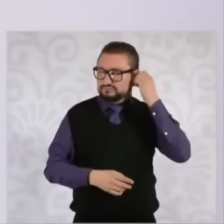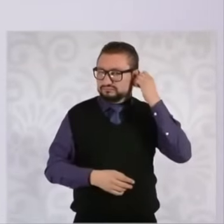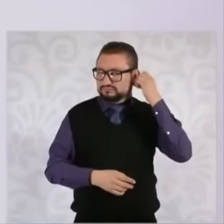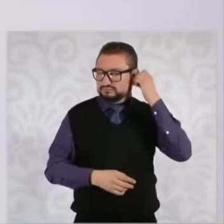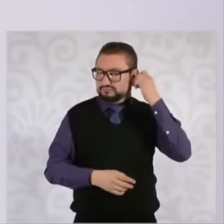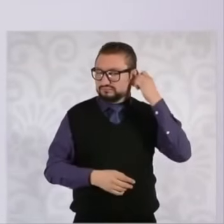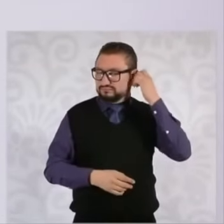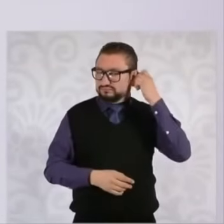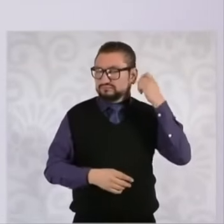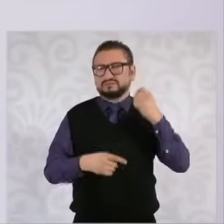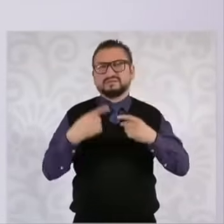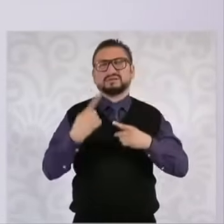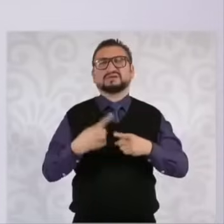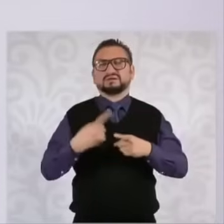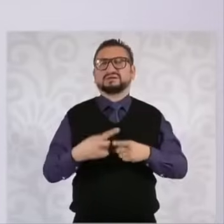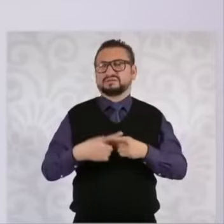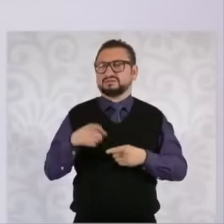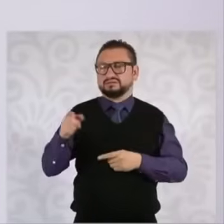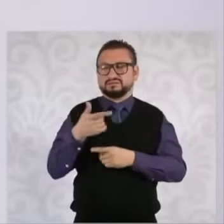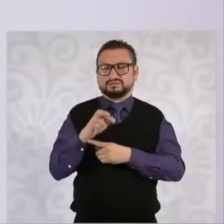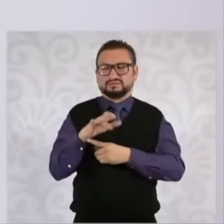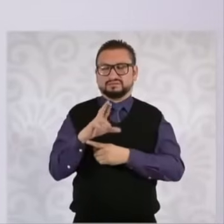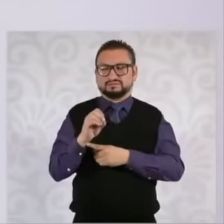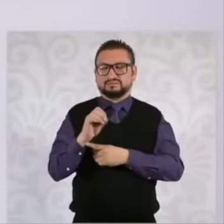O sea, ¿quién es Genaro García Luna?